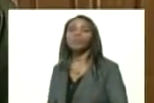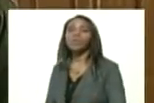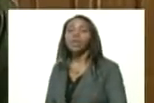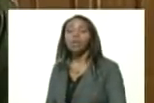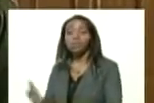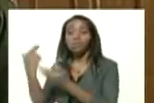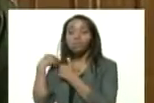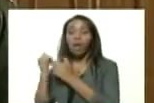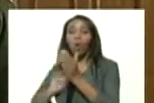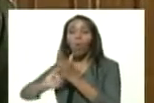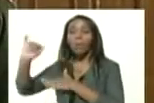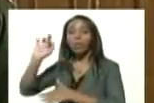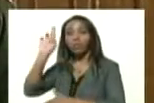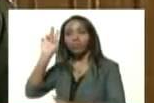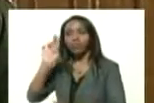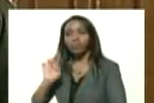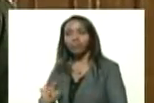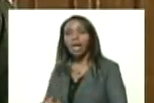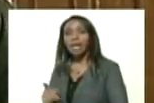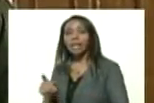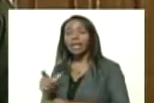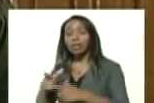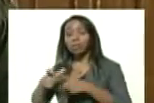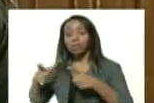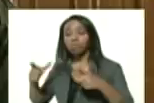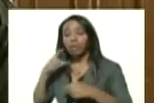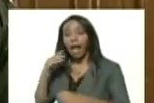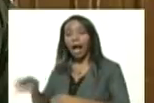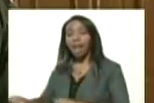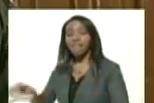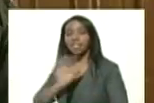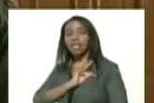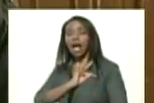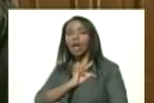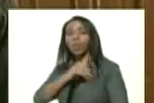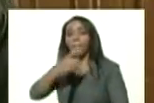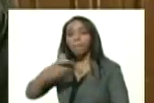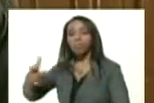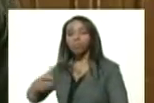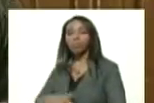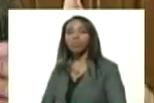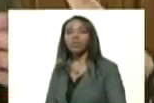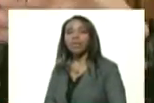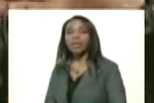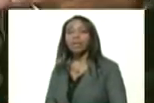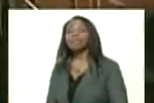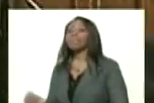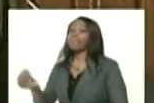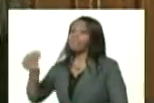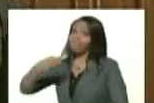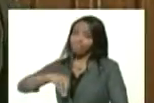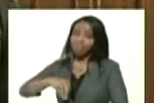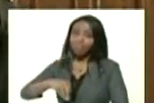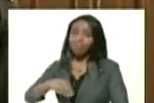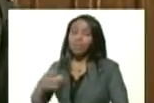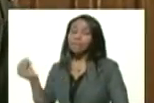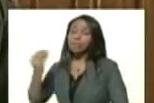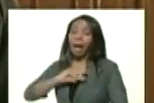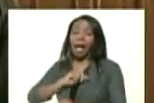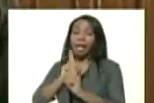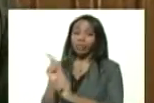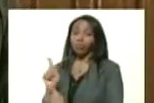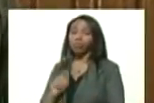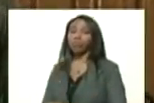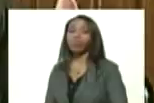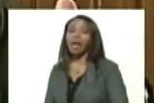respecto al aumento diario de la cantidad de afectados de personas afectadas y además y además de eso